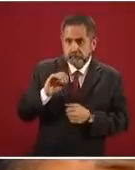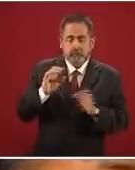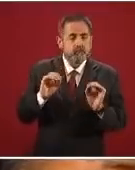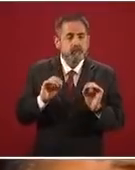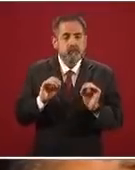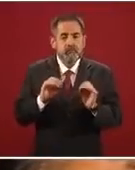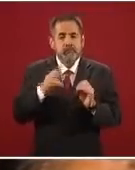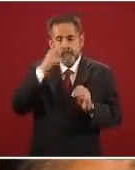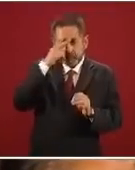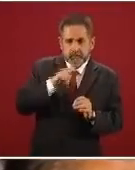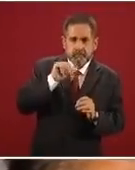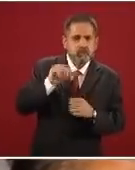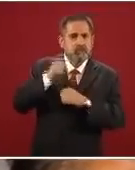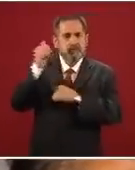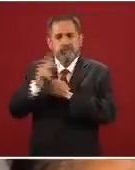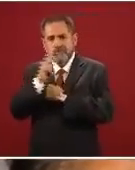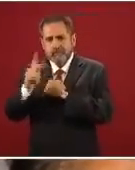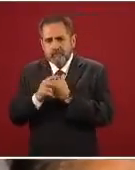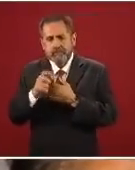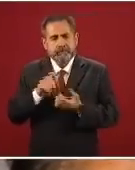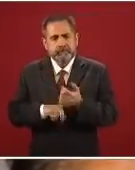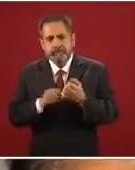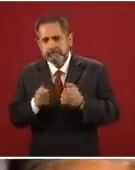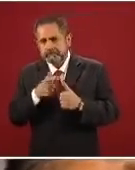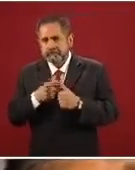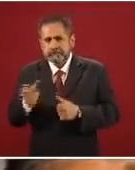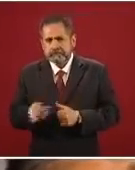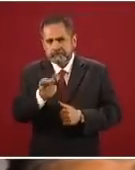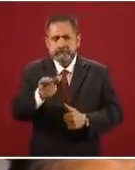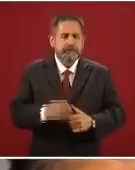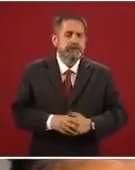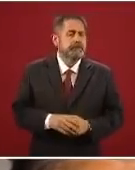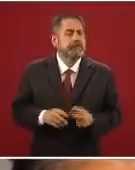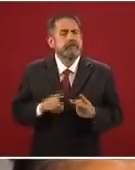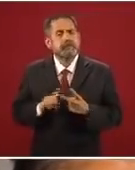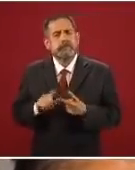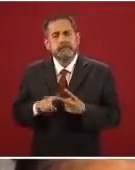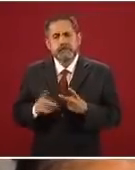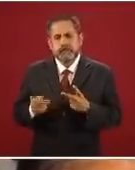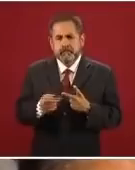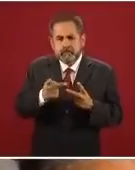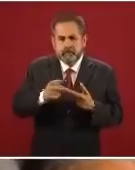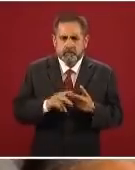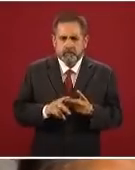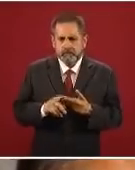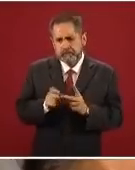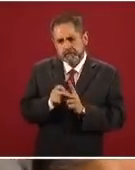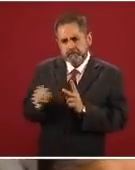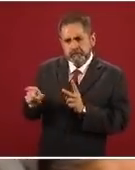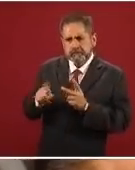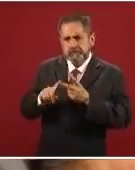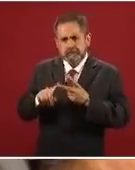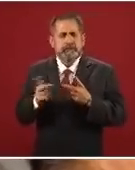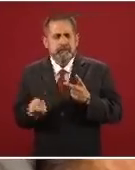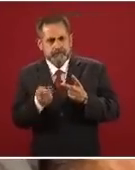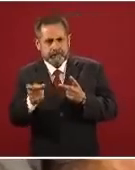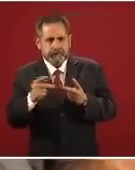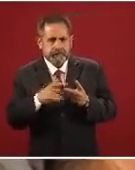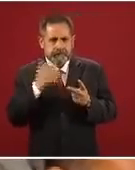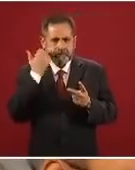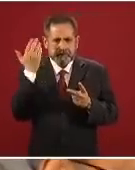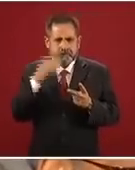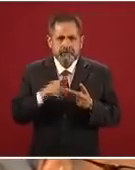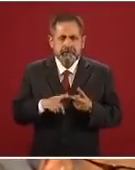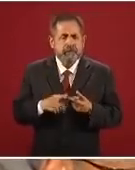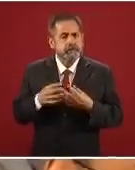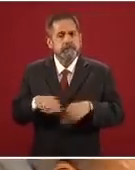involucra a México y al extranjero. Esa sería la primera pregunta. Y la segunda, un poquito fuera del tema, pero sí me gustaría,